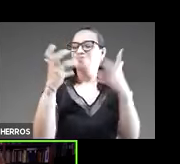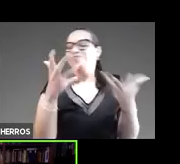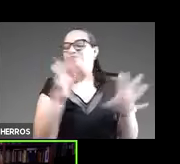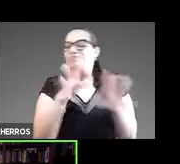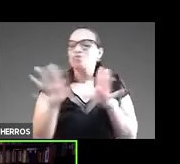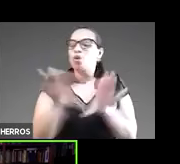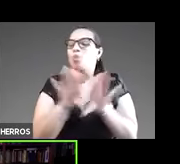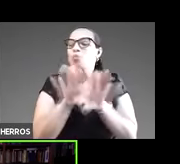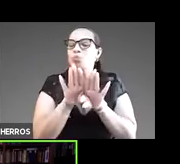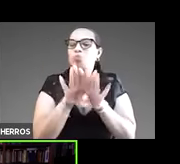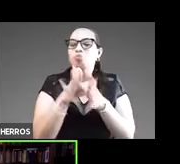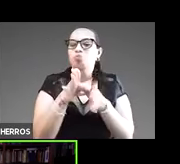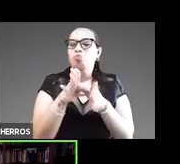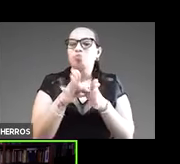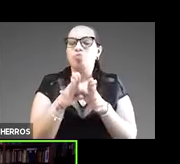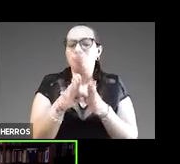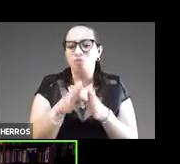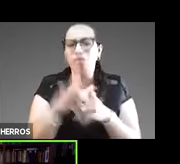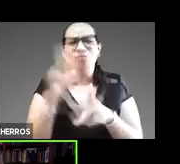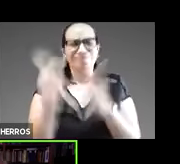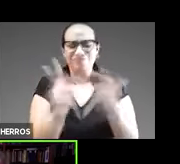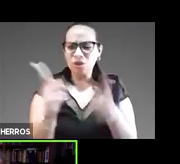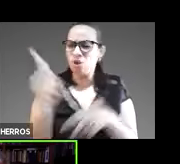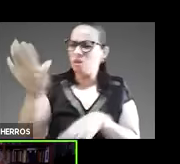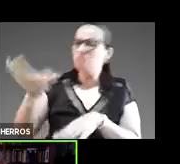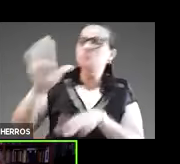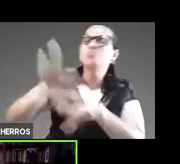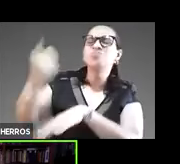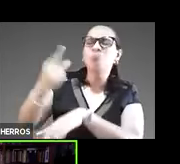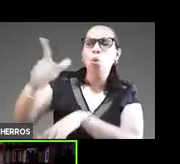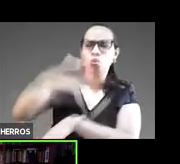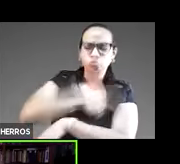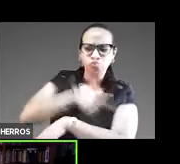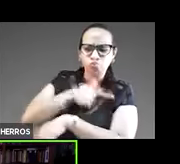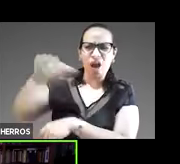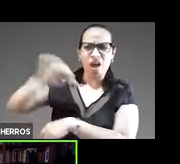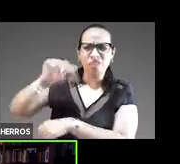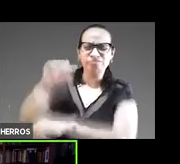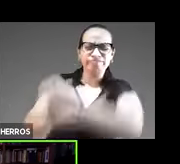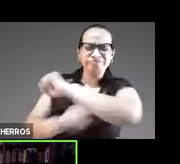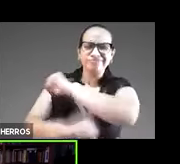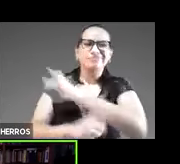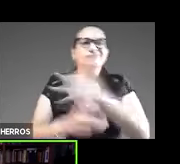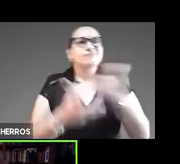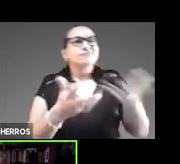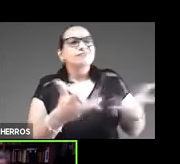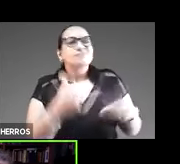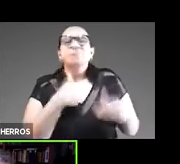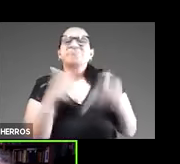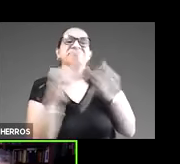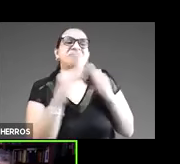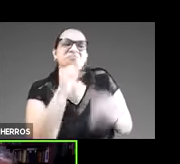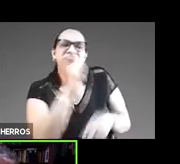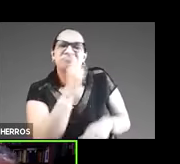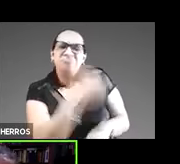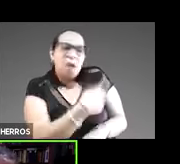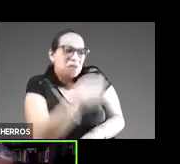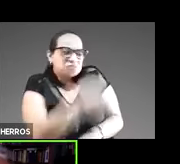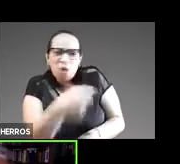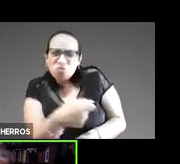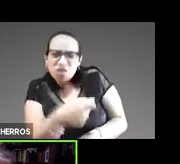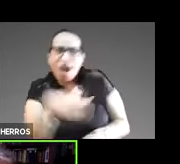tanto, y le preguntan, oye, ¿te gusta venir? ¿Por qué te gusta venir al Pilares? No, mano, en mi casa nadie me saluda, y aquí